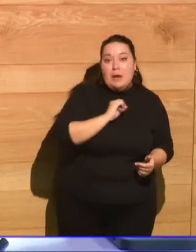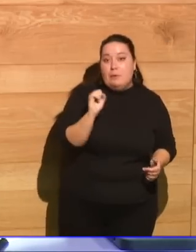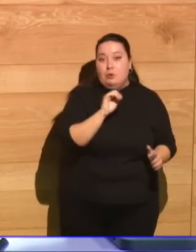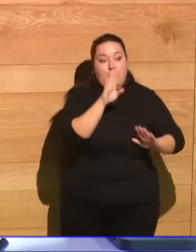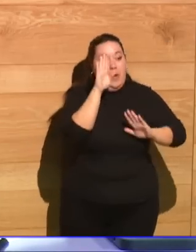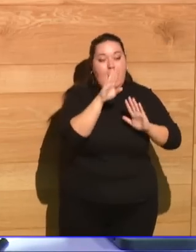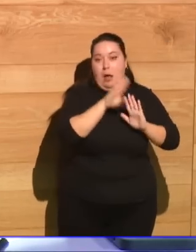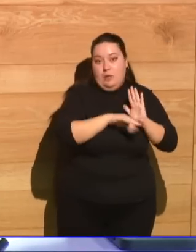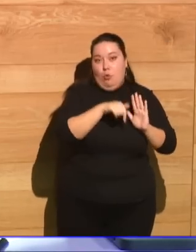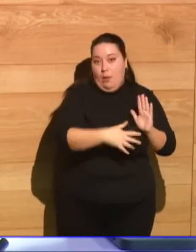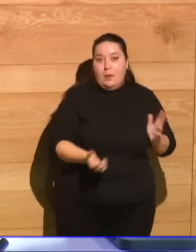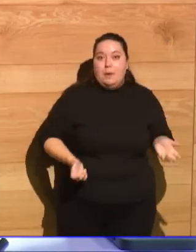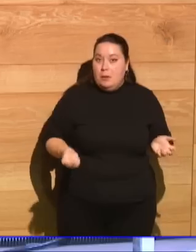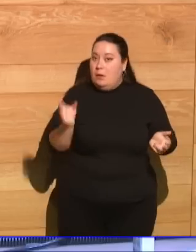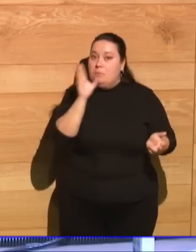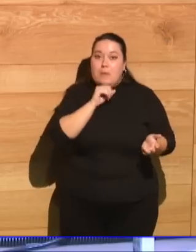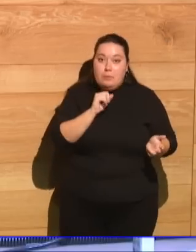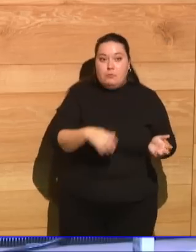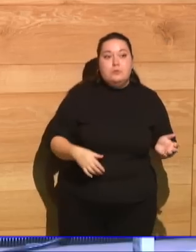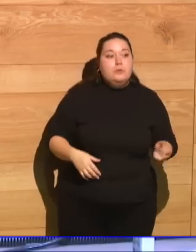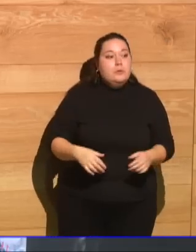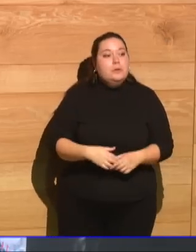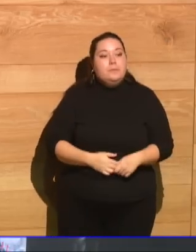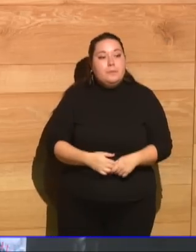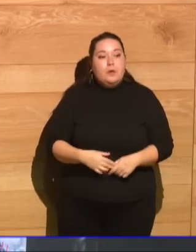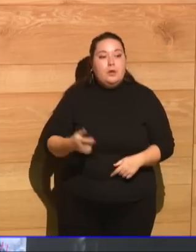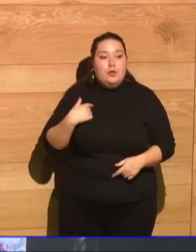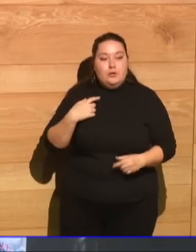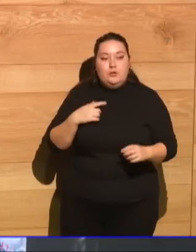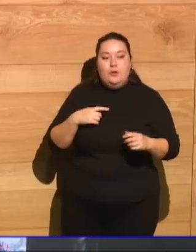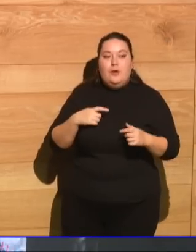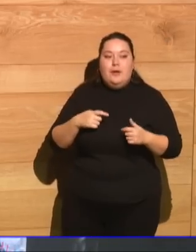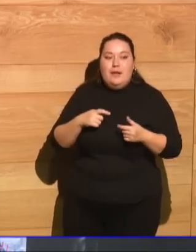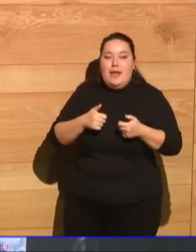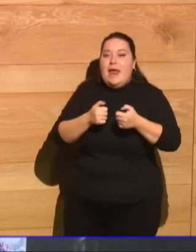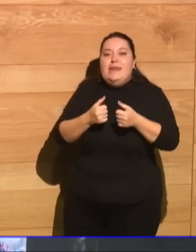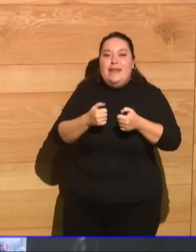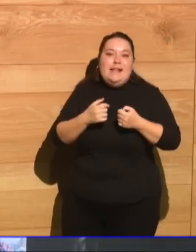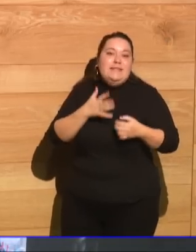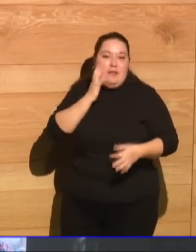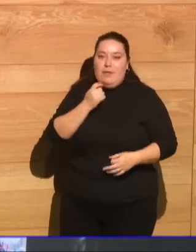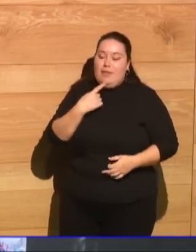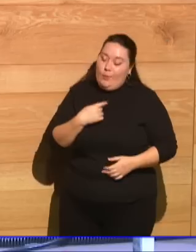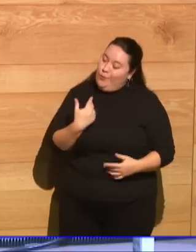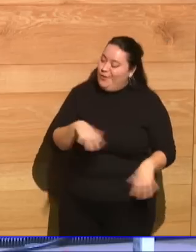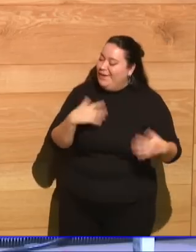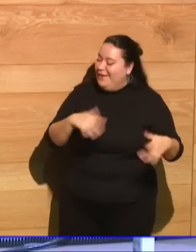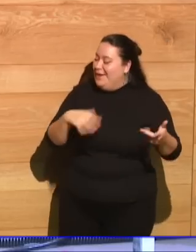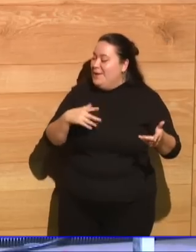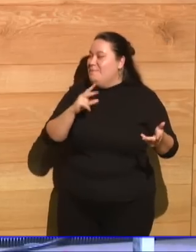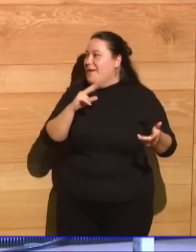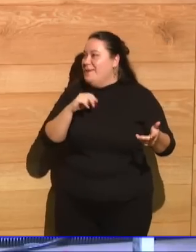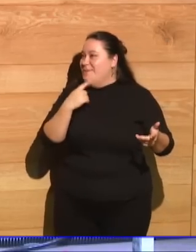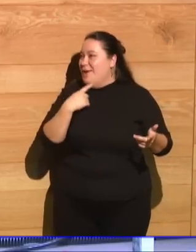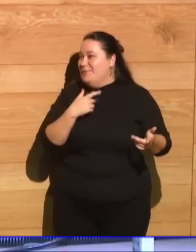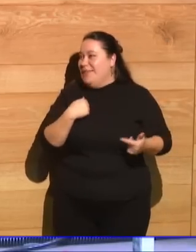parques móviles ya hombre, era ahora. Si lo dice Rodrigo, sí. Y mientras tanto yo en el chat de verdad diciendo, luego os cuento.